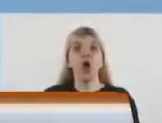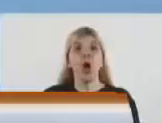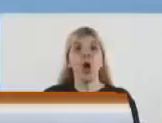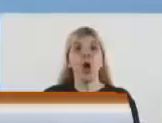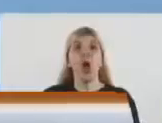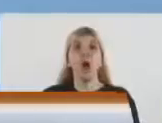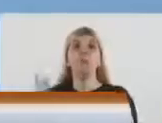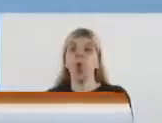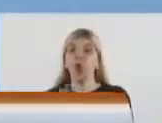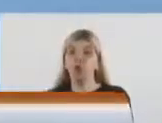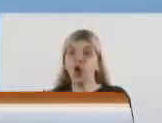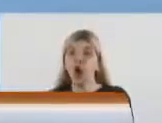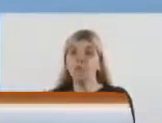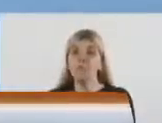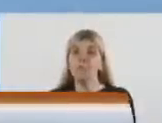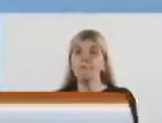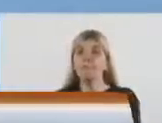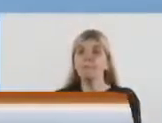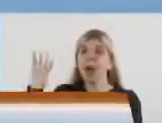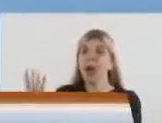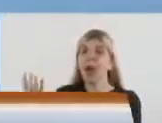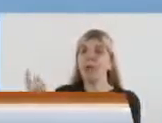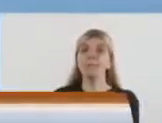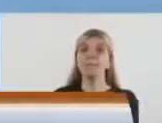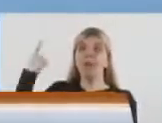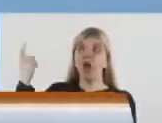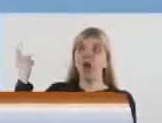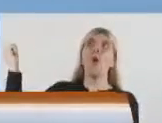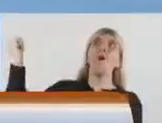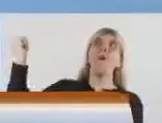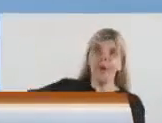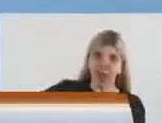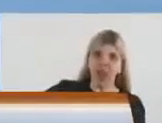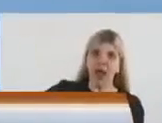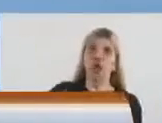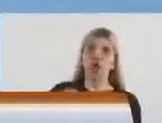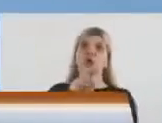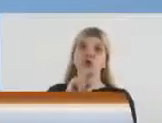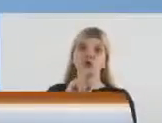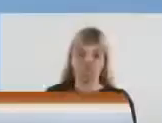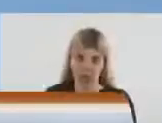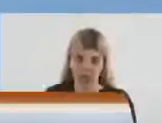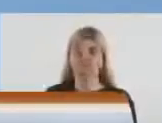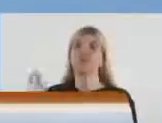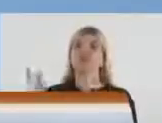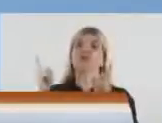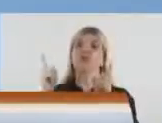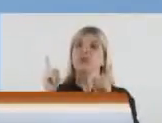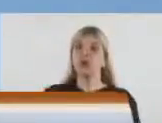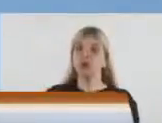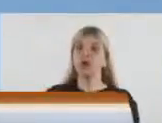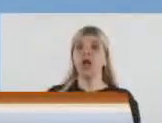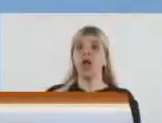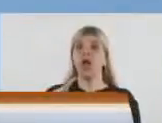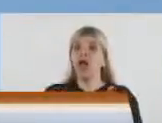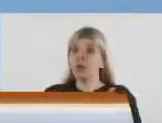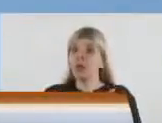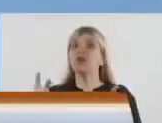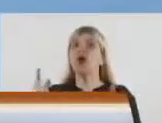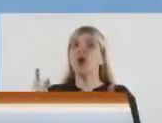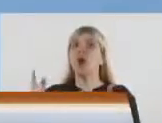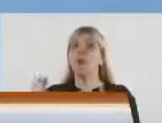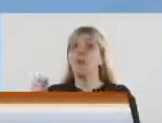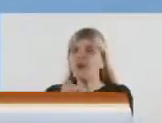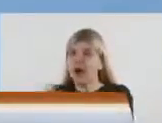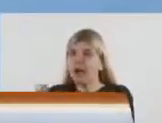primeras tengo entendido pero que van a venir desde rusia pero la electro de producción en escala como casi todo se